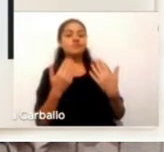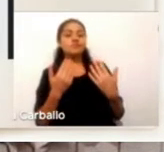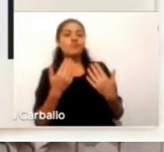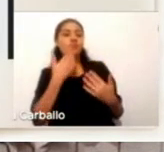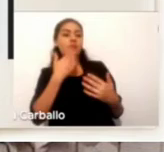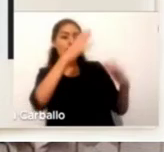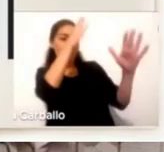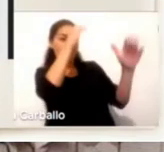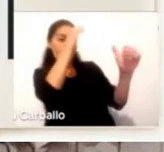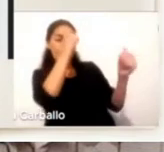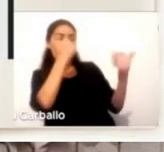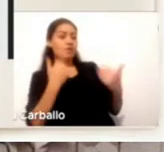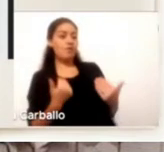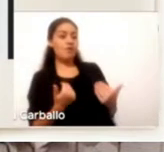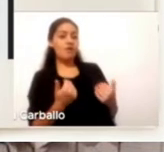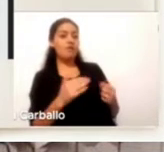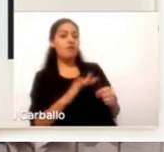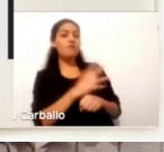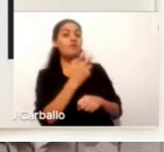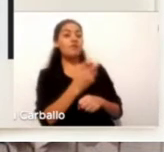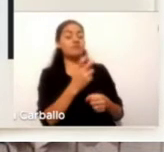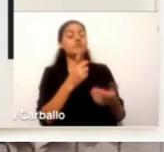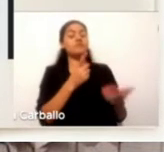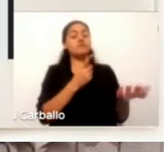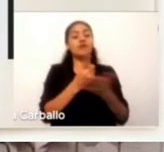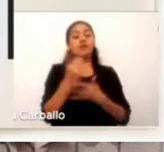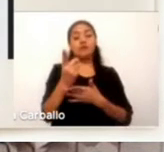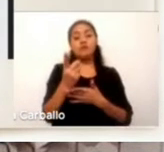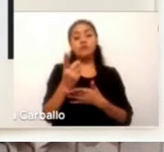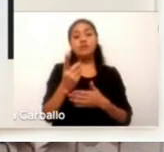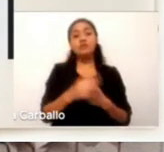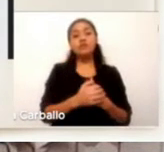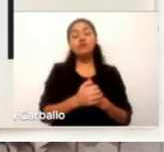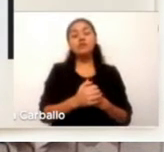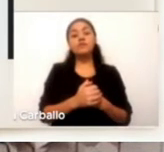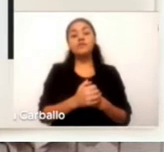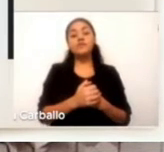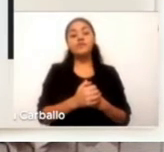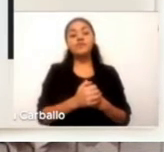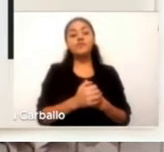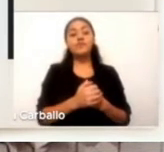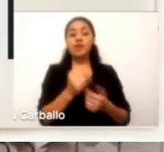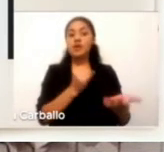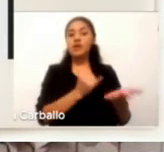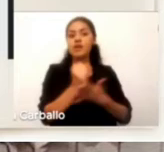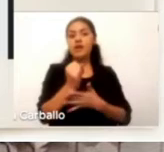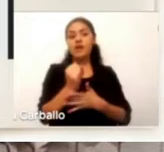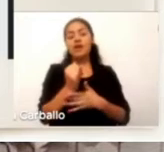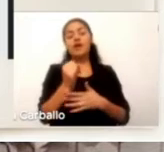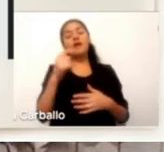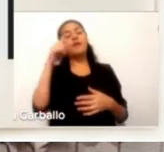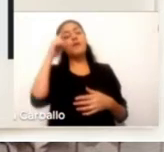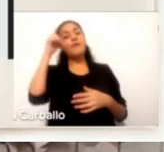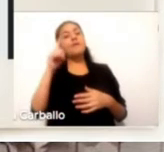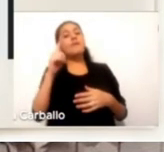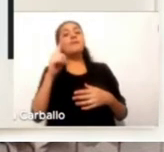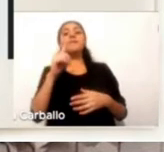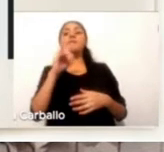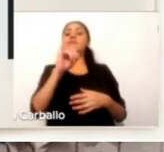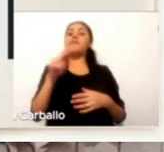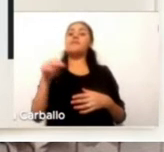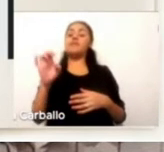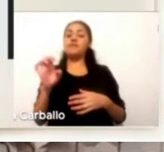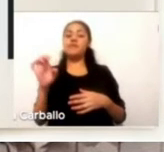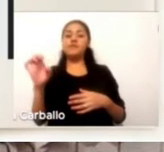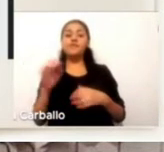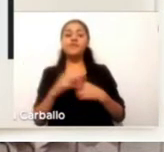cautelares solicitadas, esa decisión administrativa puede ser impugnada con la debida oportunidad ante el Tribunal Estatal Electoral, por lo